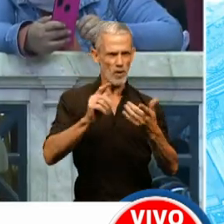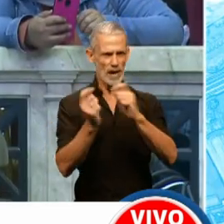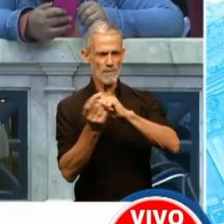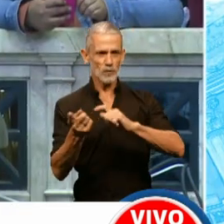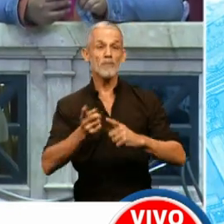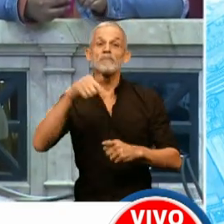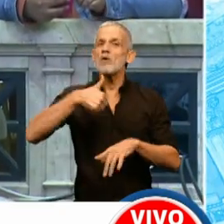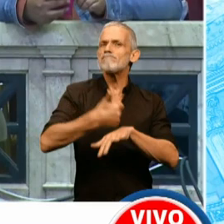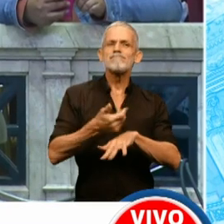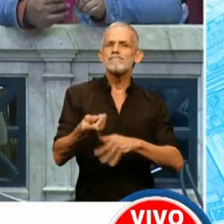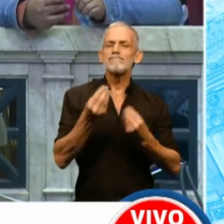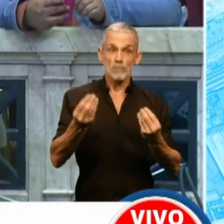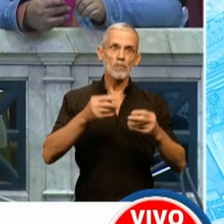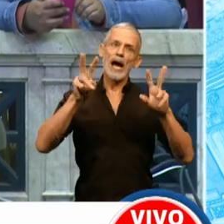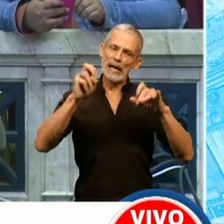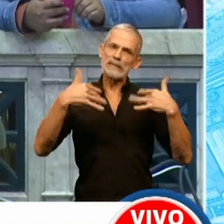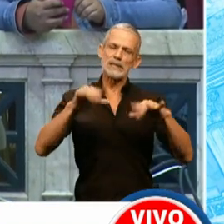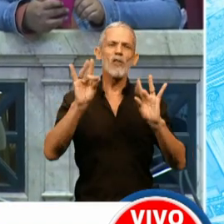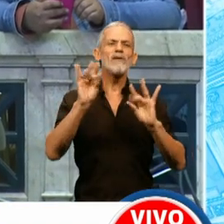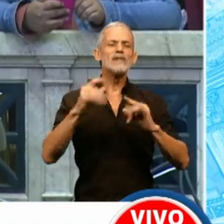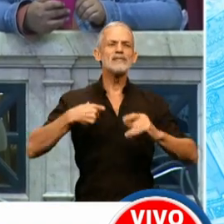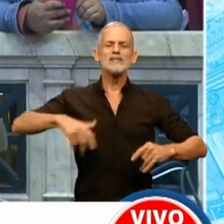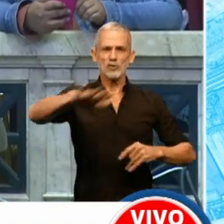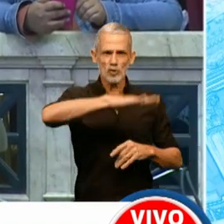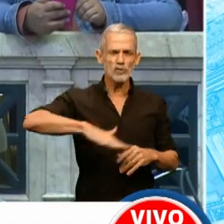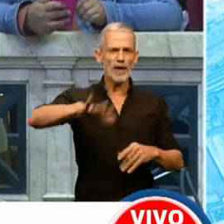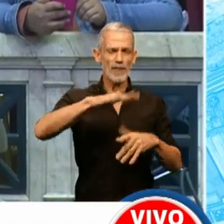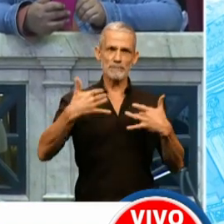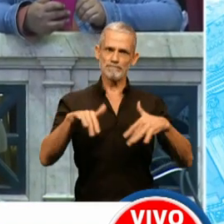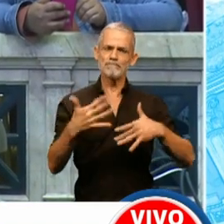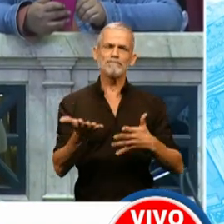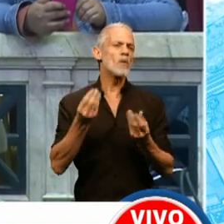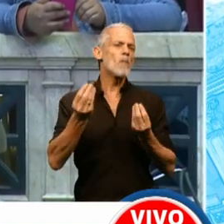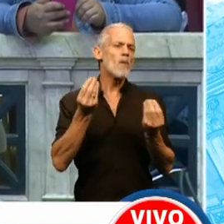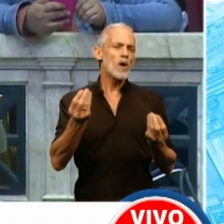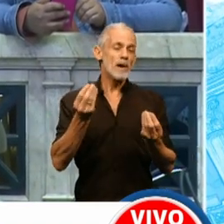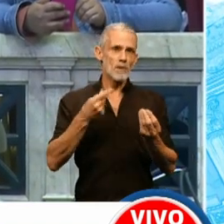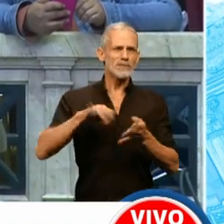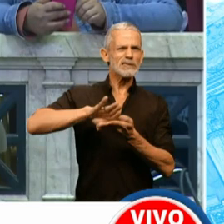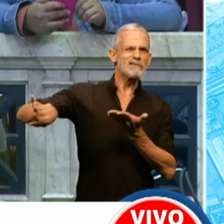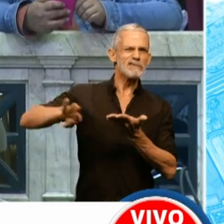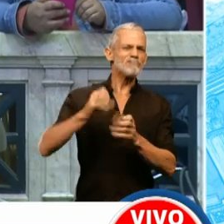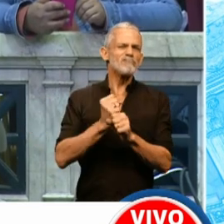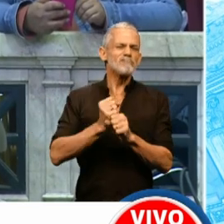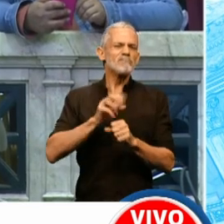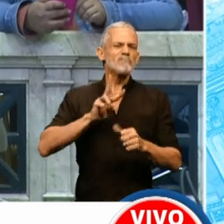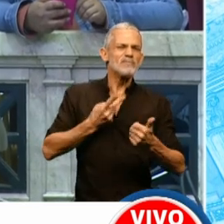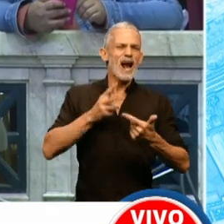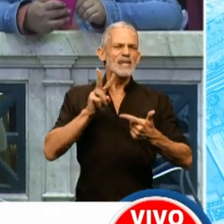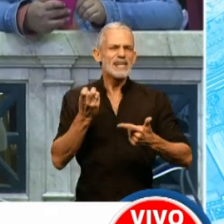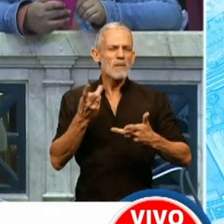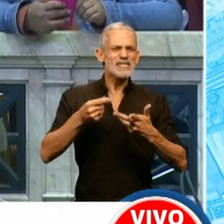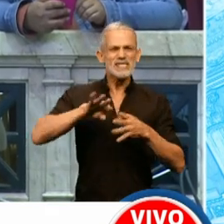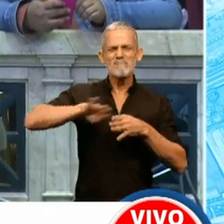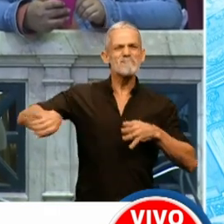hoy estamos ante uno de los temas más crueles de nuestra sociedad y tiene que ver con la exclusión laboral de personas travestis y trans